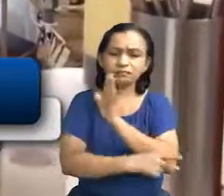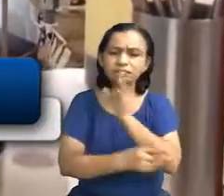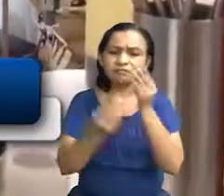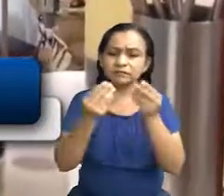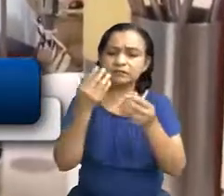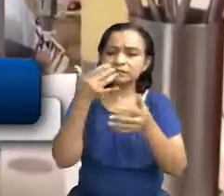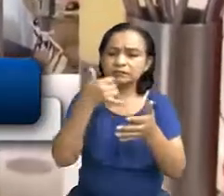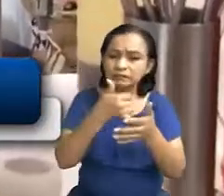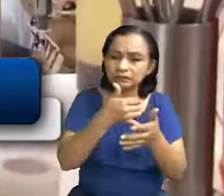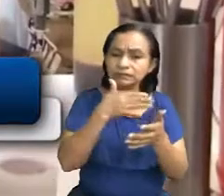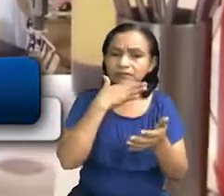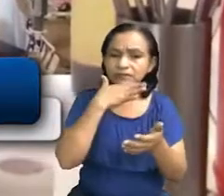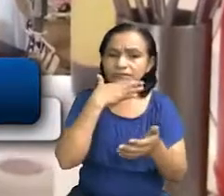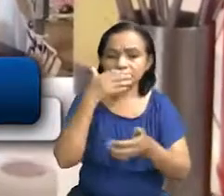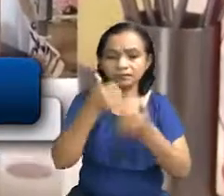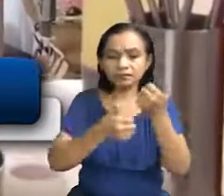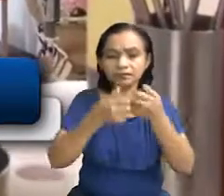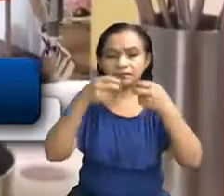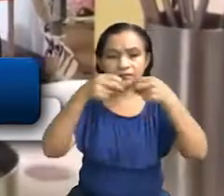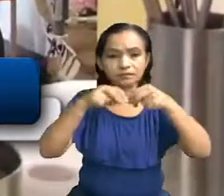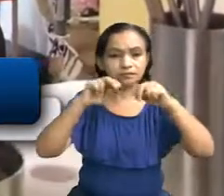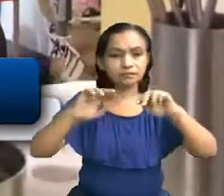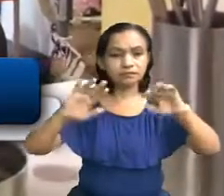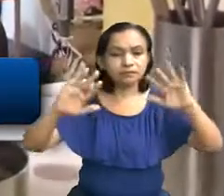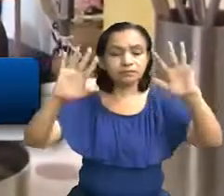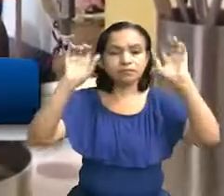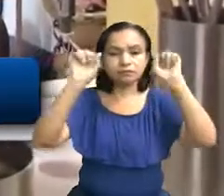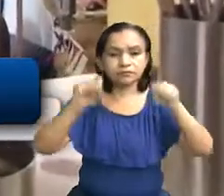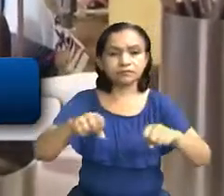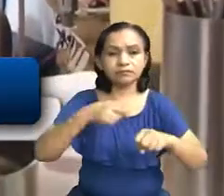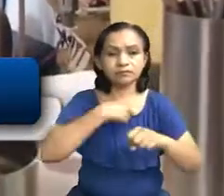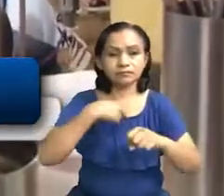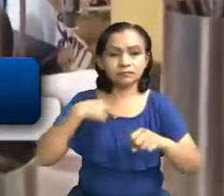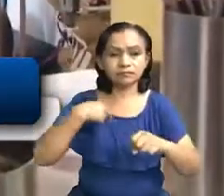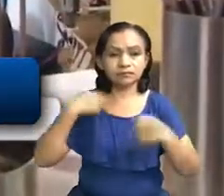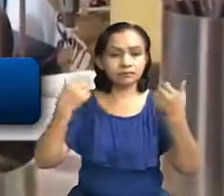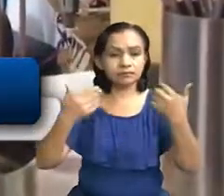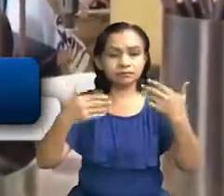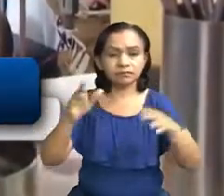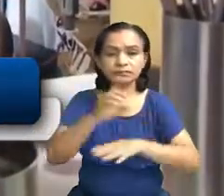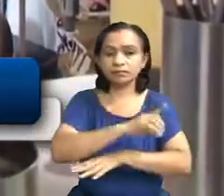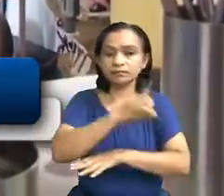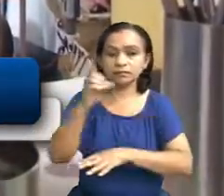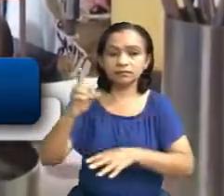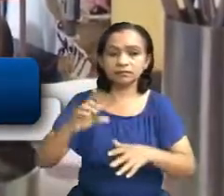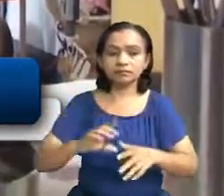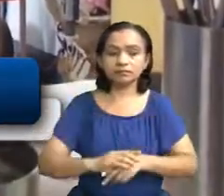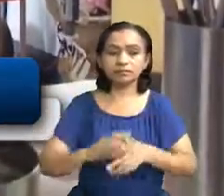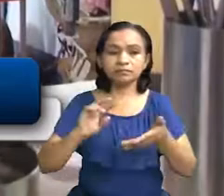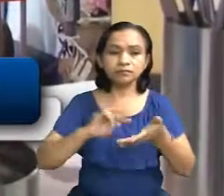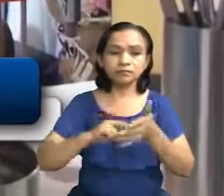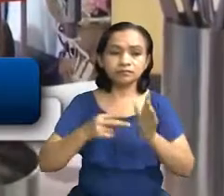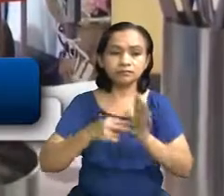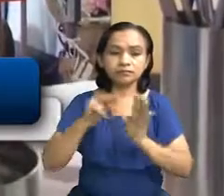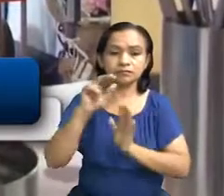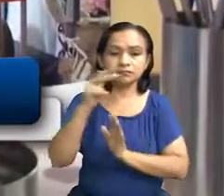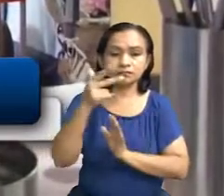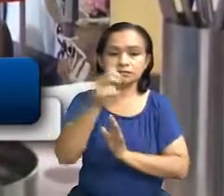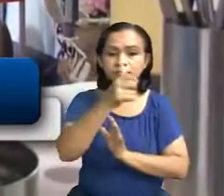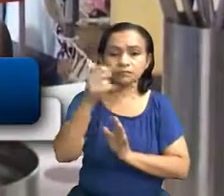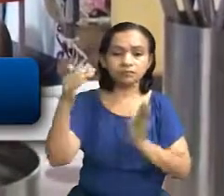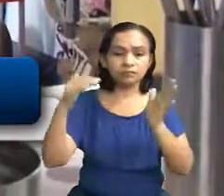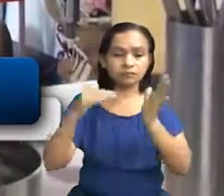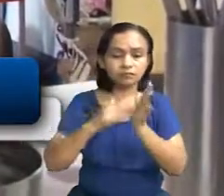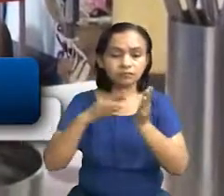vulnerable, claro, a los fenómenos naturales que podían desencadenarse en cualquier momento. Así es. ¿Qué significa esas 86.000